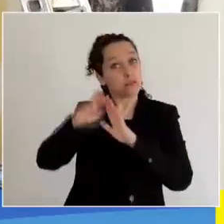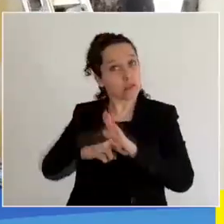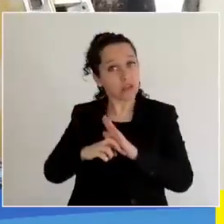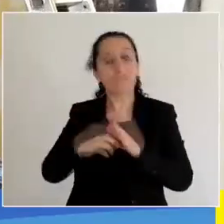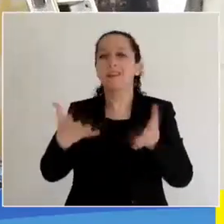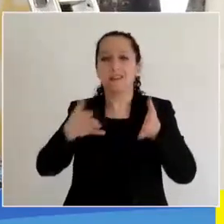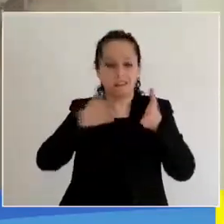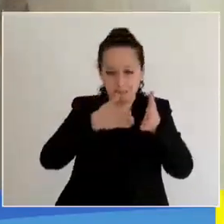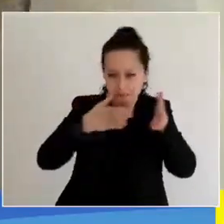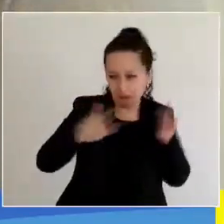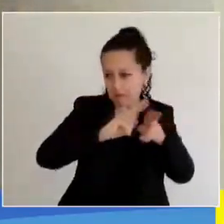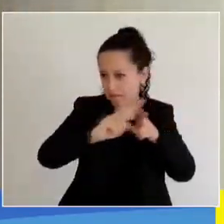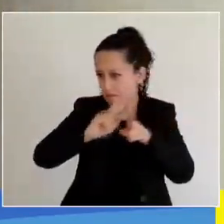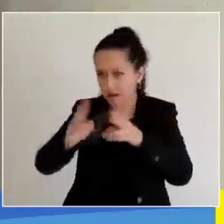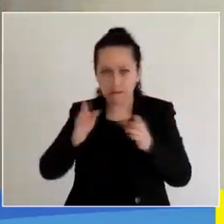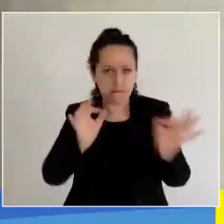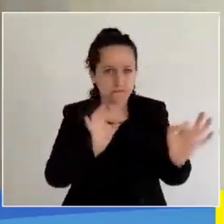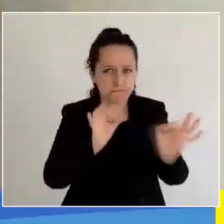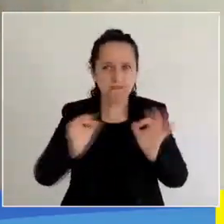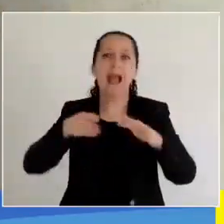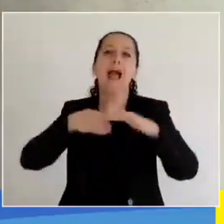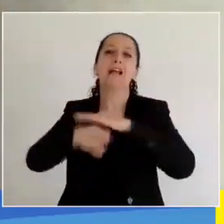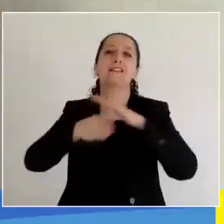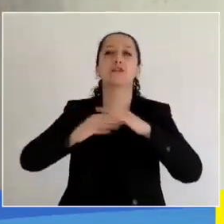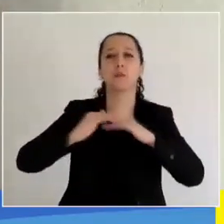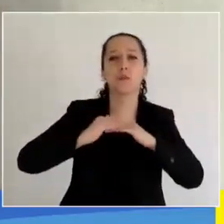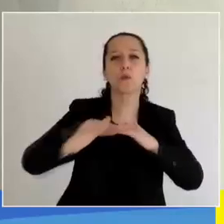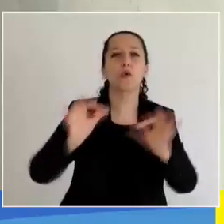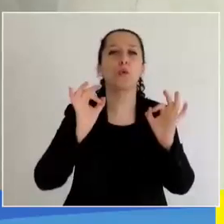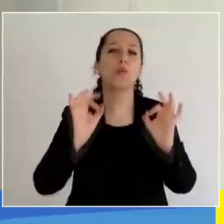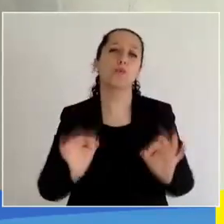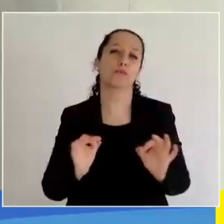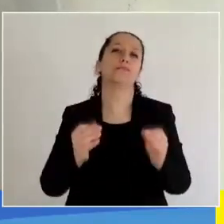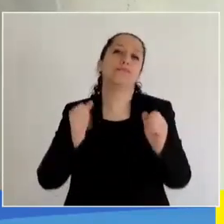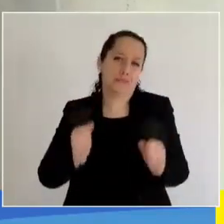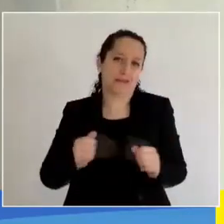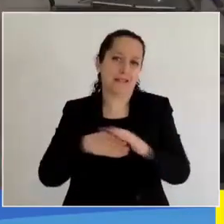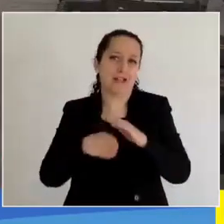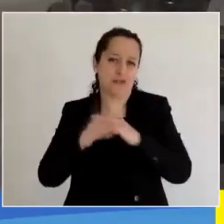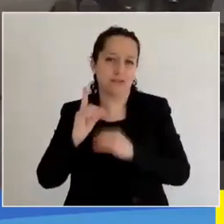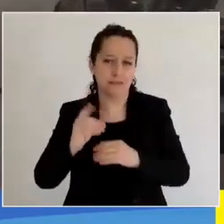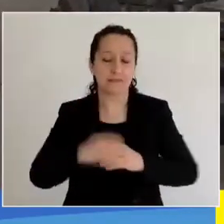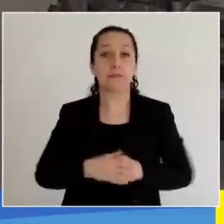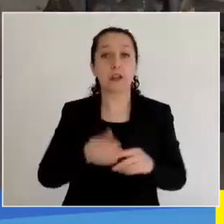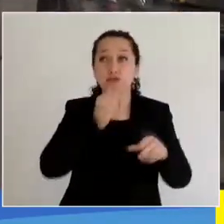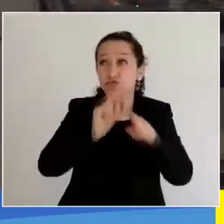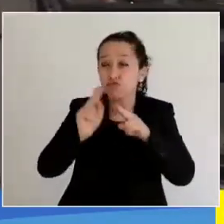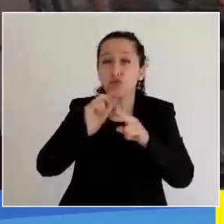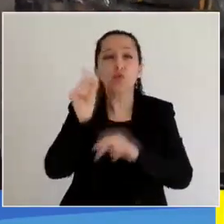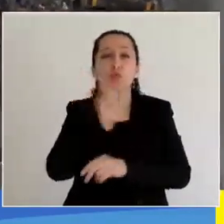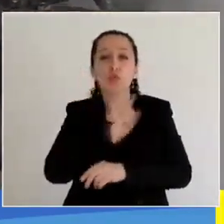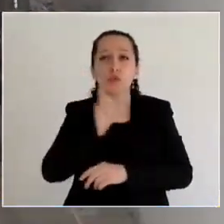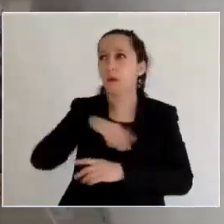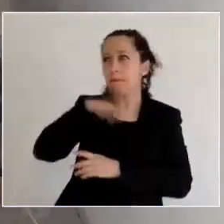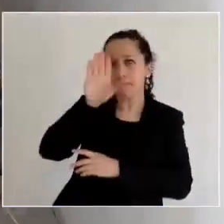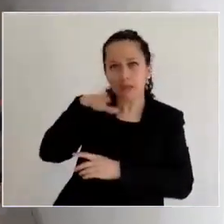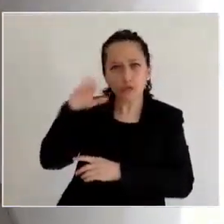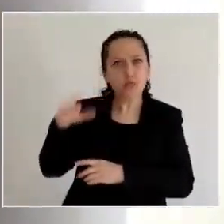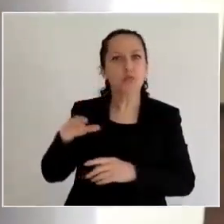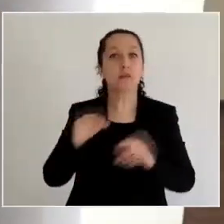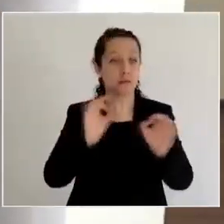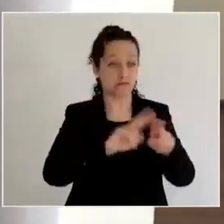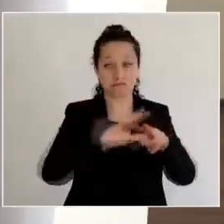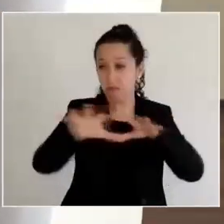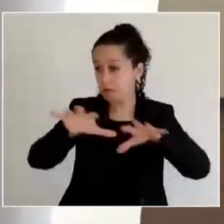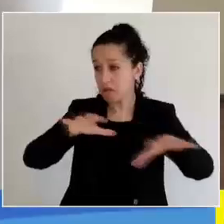proyecto contempla la adecuación del recinto para acondicionarlo con acceso universal. Actualmente está en etapa de terminaciones y pintado para luego